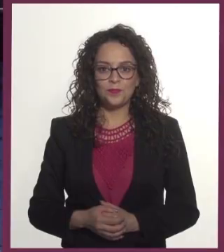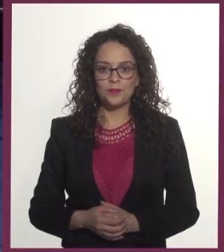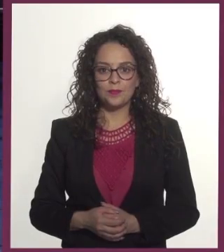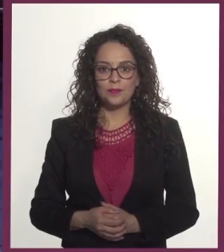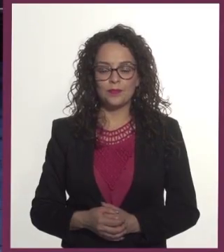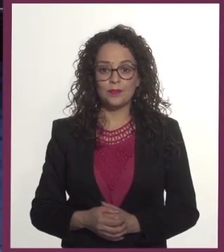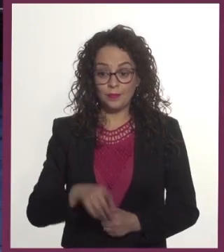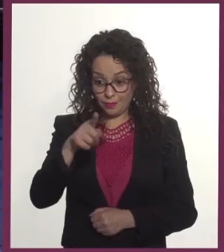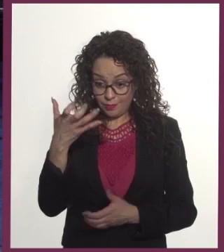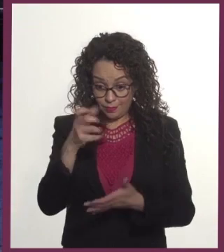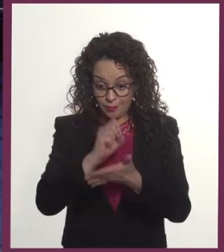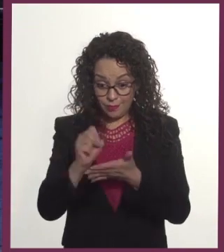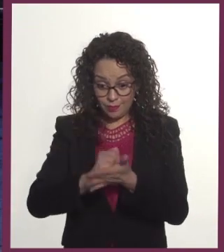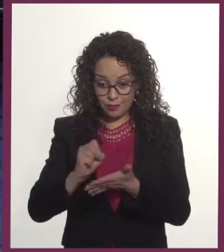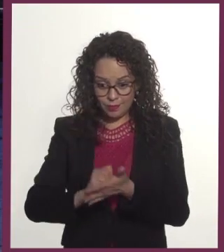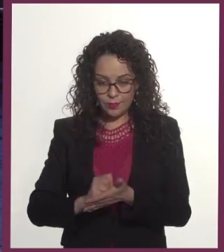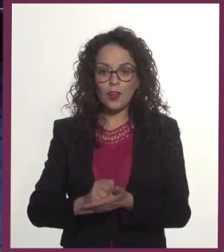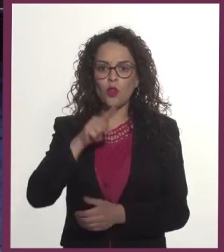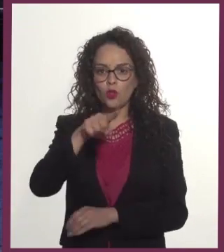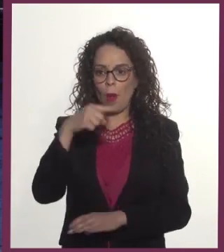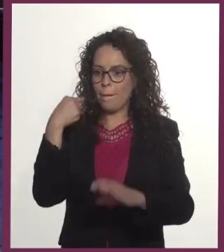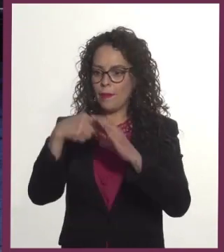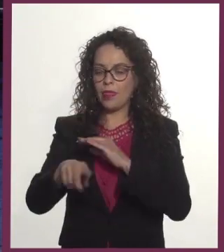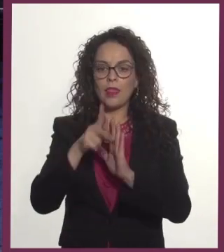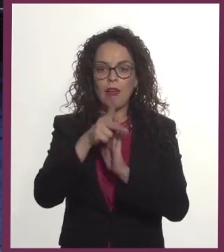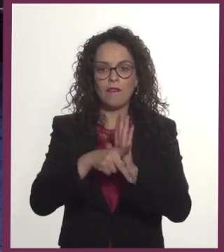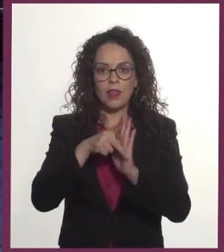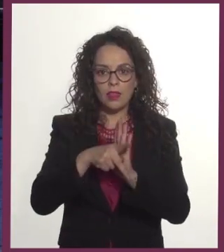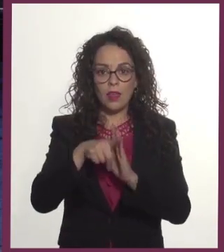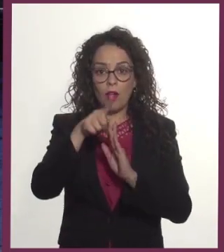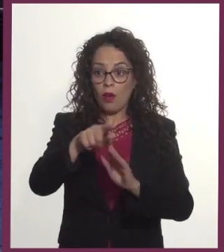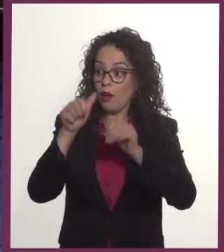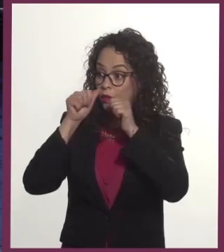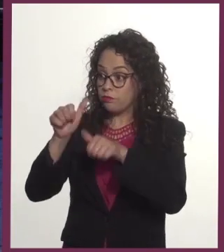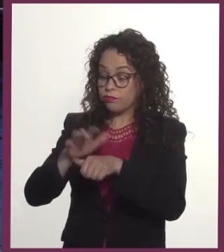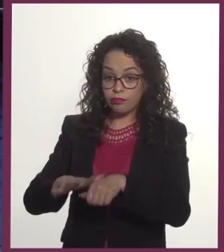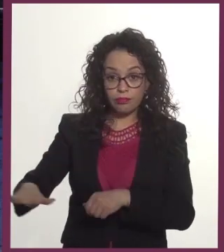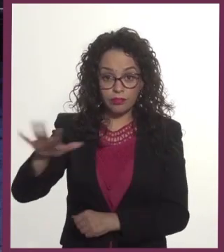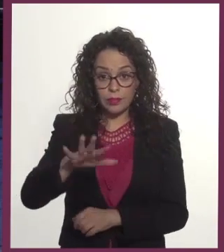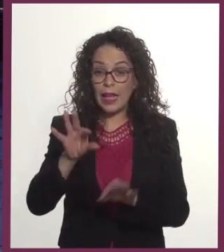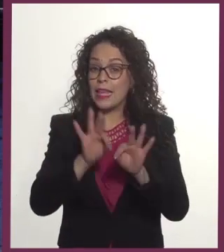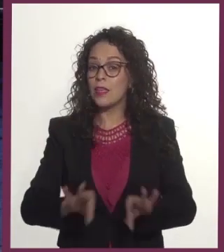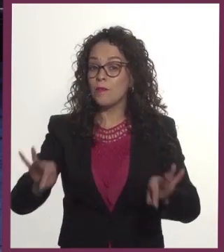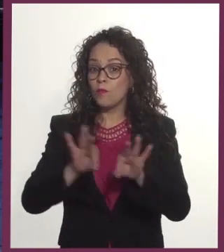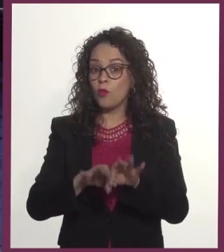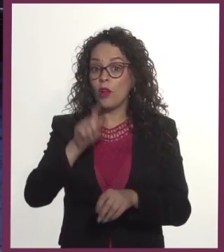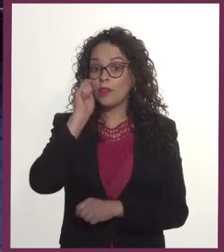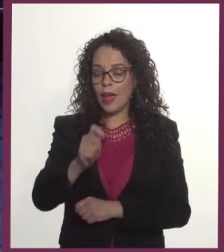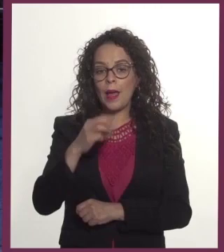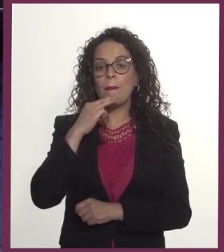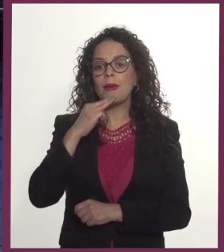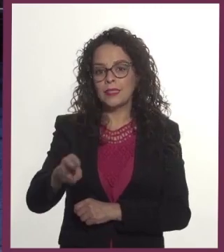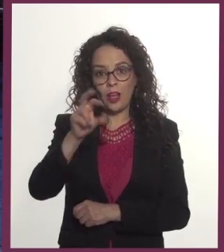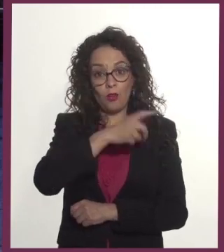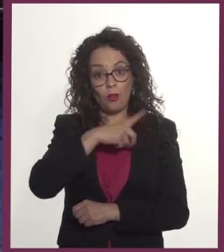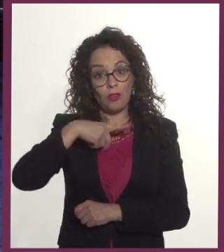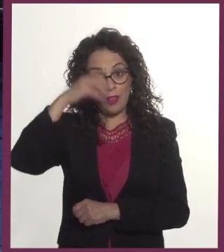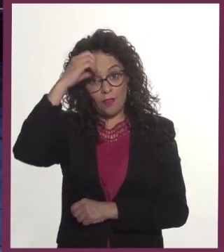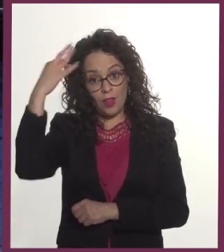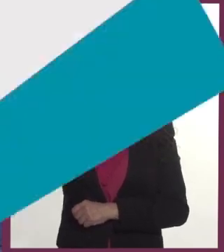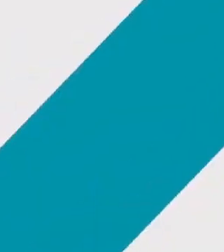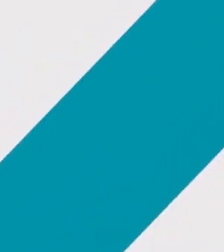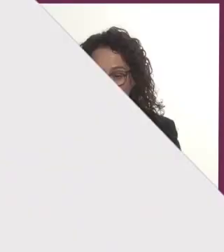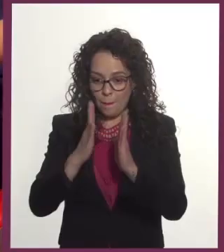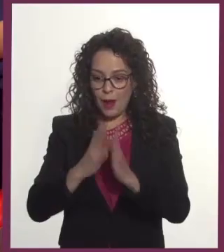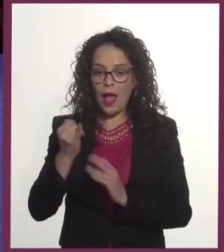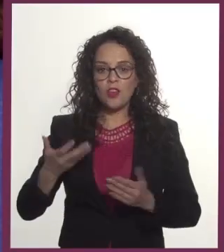¿Tomaron nota? Manden su video y estén pendientes de los demás. No olviden que lo importante es el mensaje. Participen y